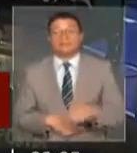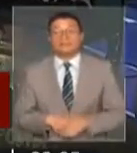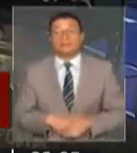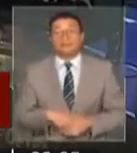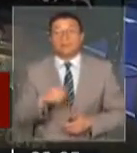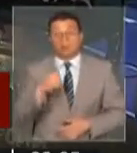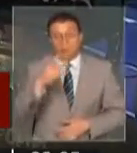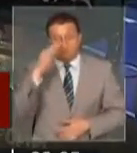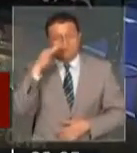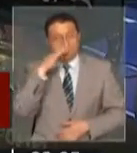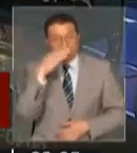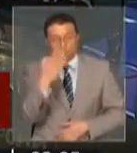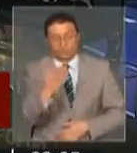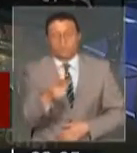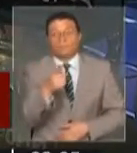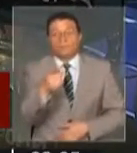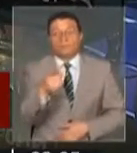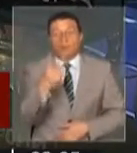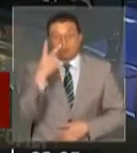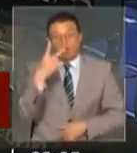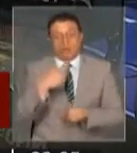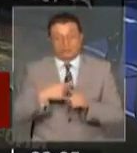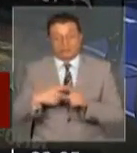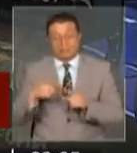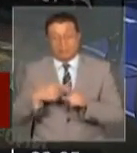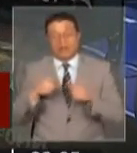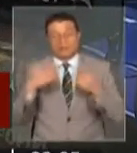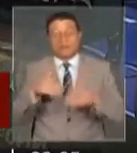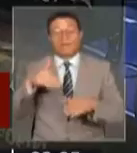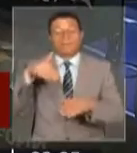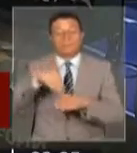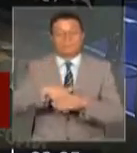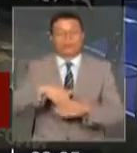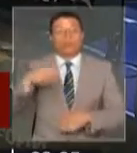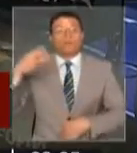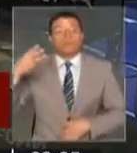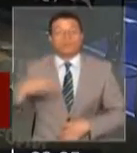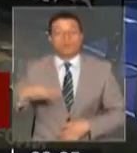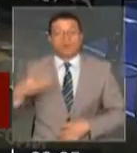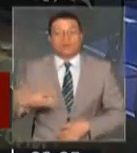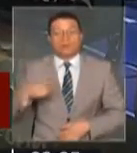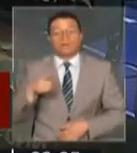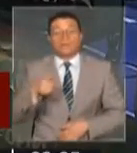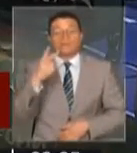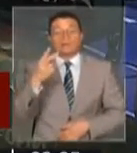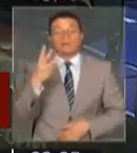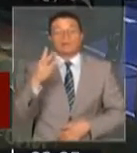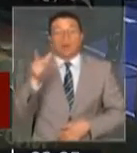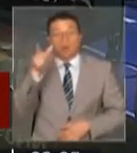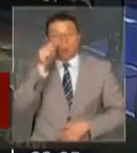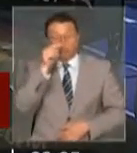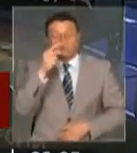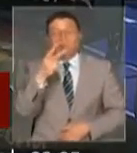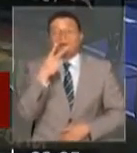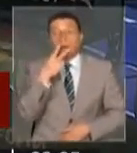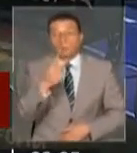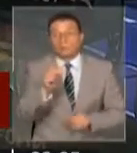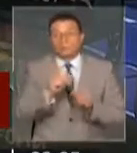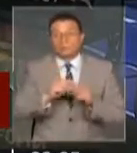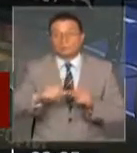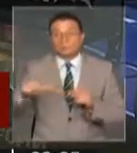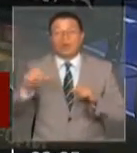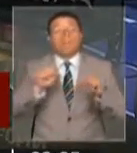Muy bien. Ya a 2 semanas de la elección municipal del 23 de octubre empezamos a ver los